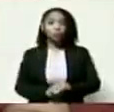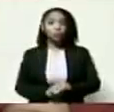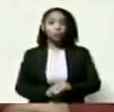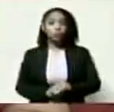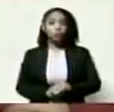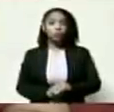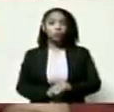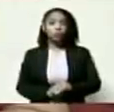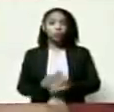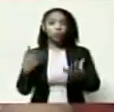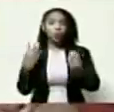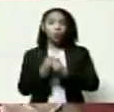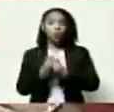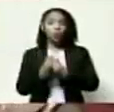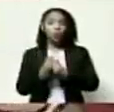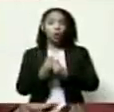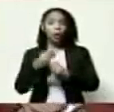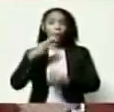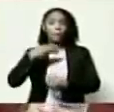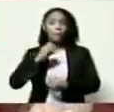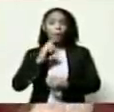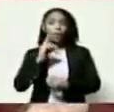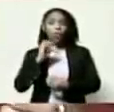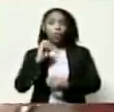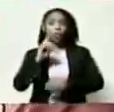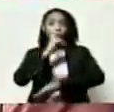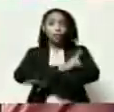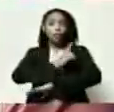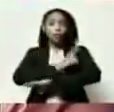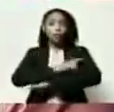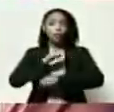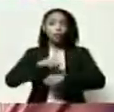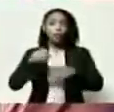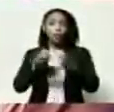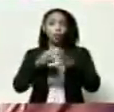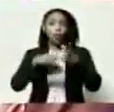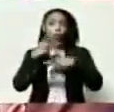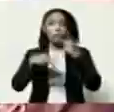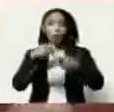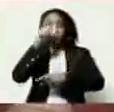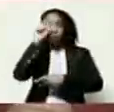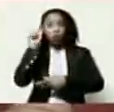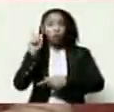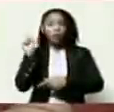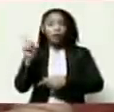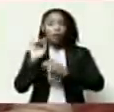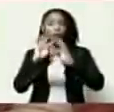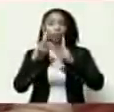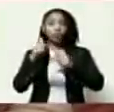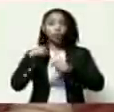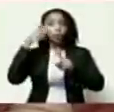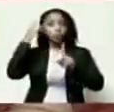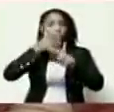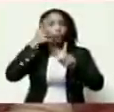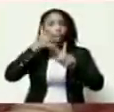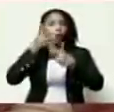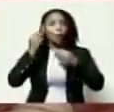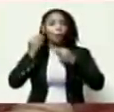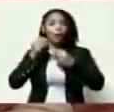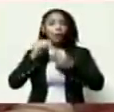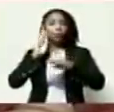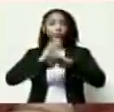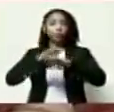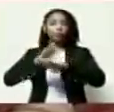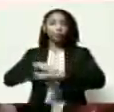con el compañero Pedro Carreño, que es el jefe de disciplina del partido, y les estaba dando instrucciones para citar a